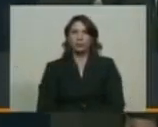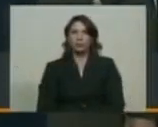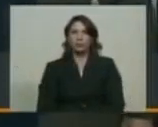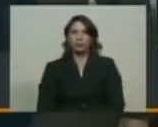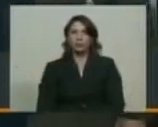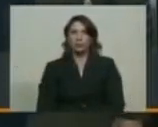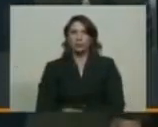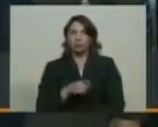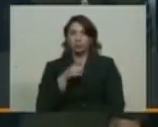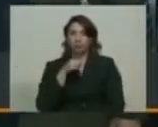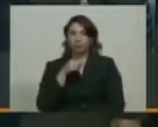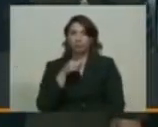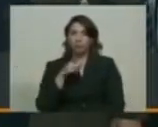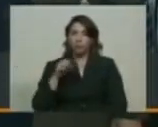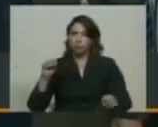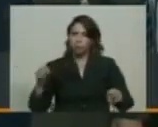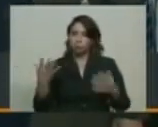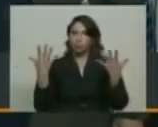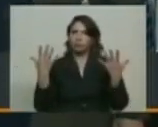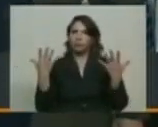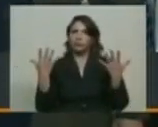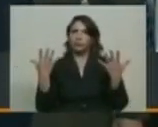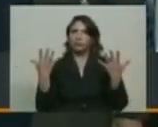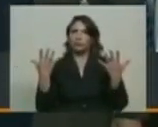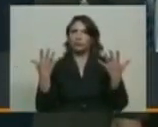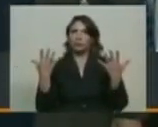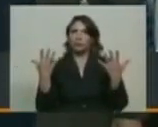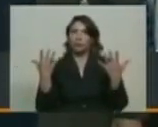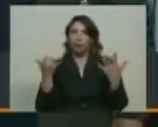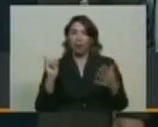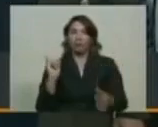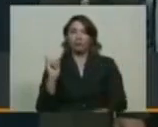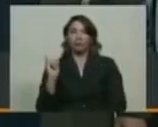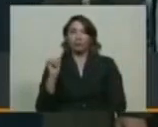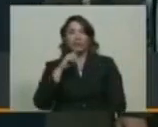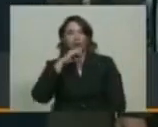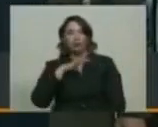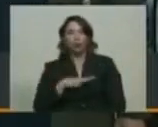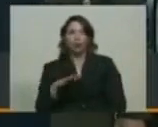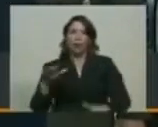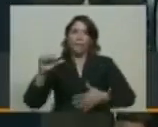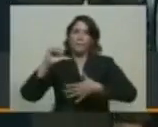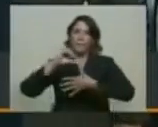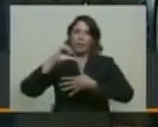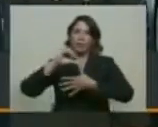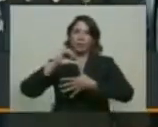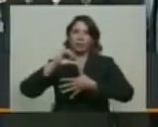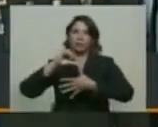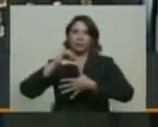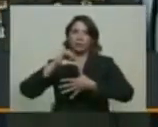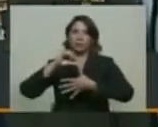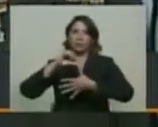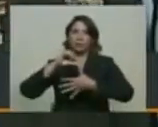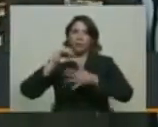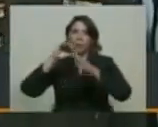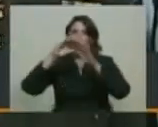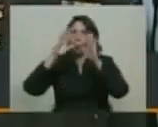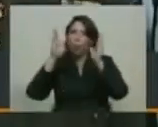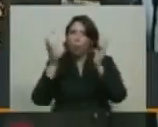la espada más gloriosa que haya existido en la historia de América y del mundo,